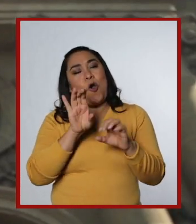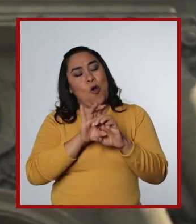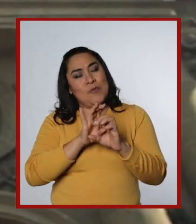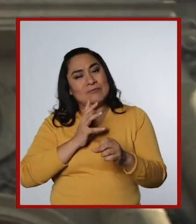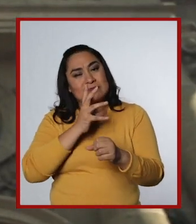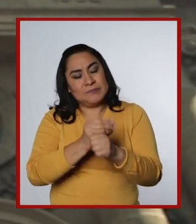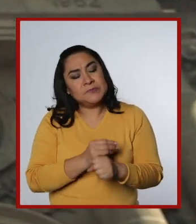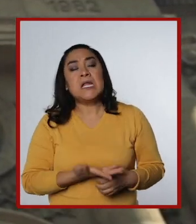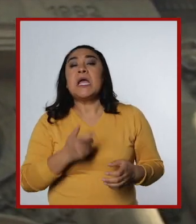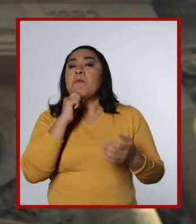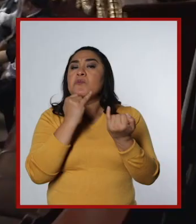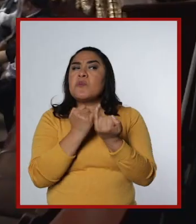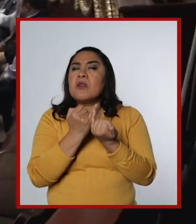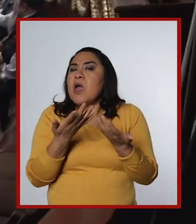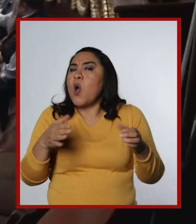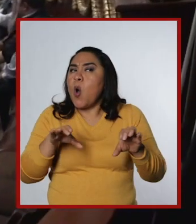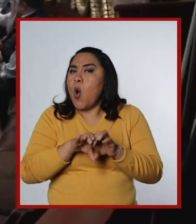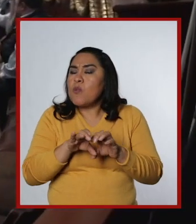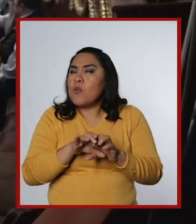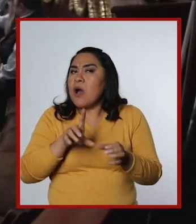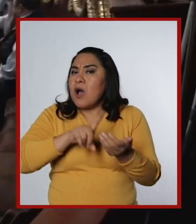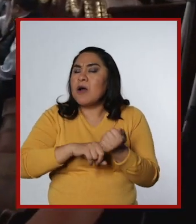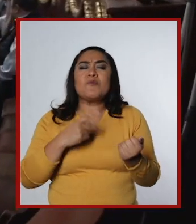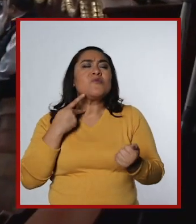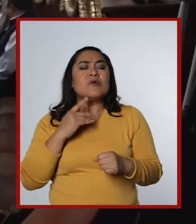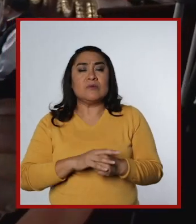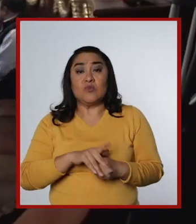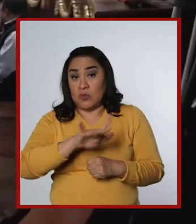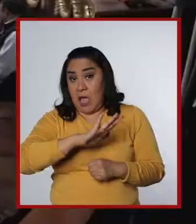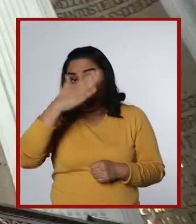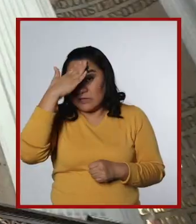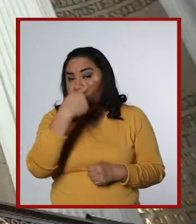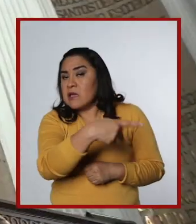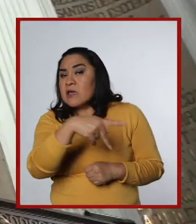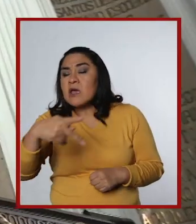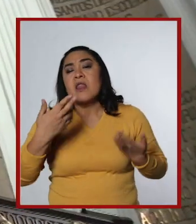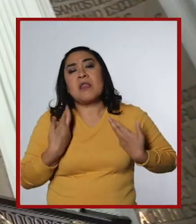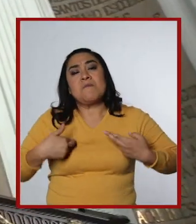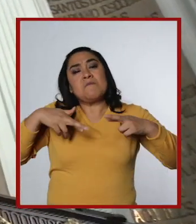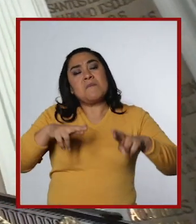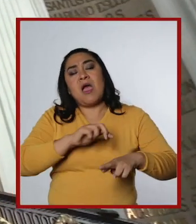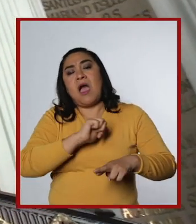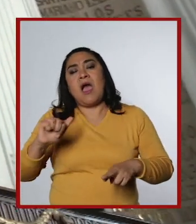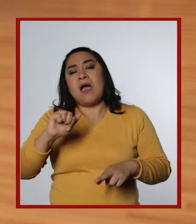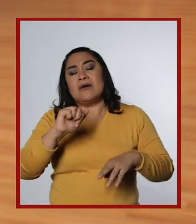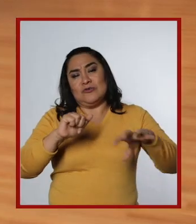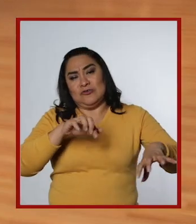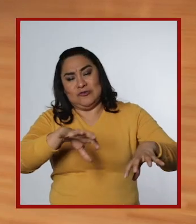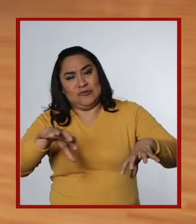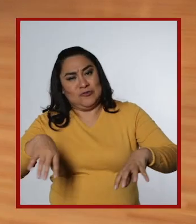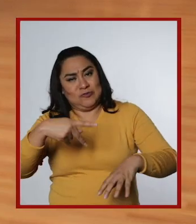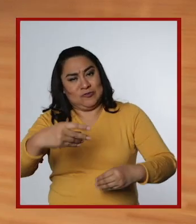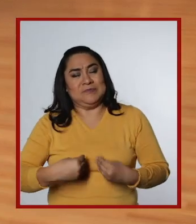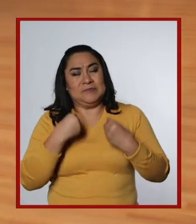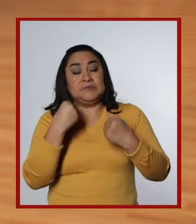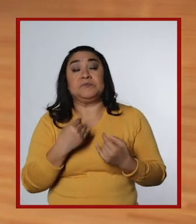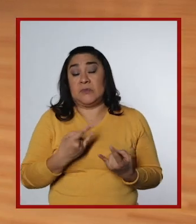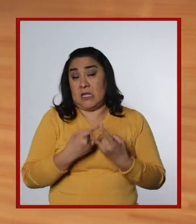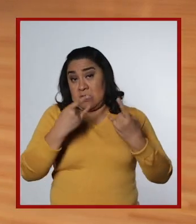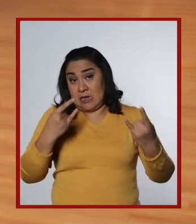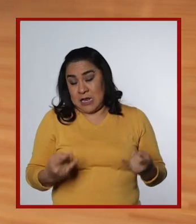de cómo está nuestra formación política. ¿Sabes quiénes son tus representantes locales? Aquí te damos una pista. La historia que durante